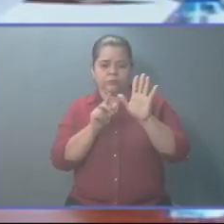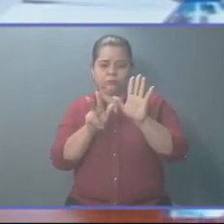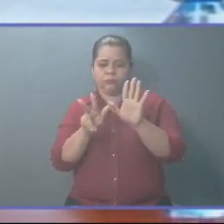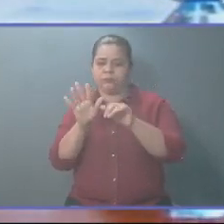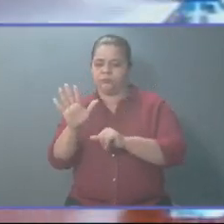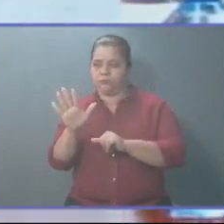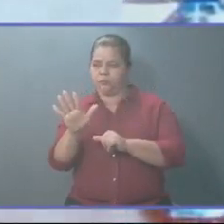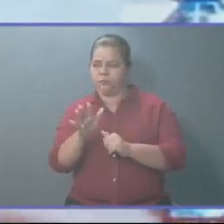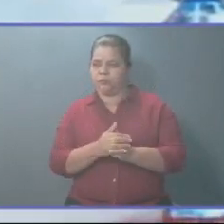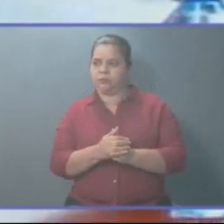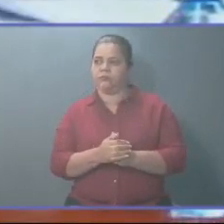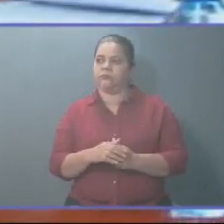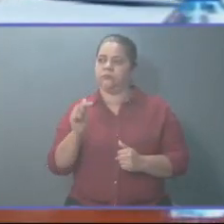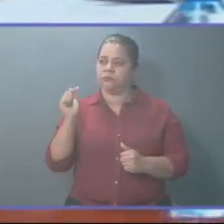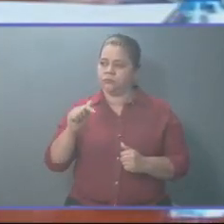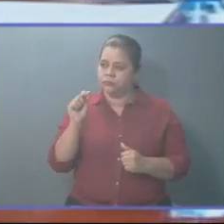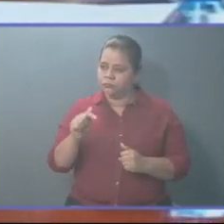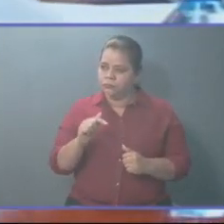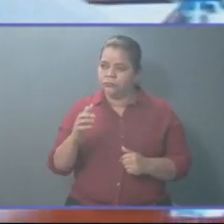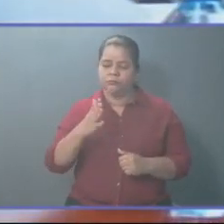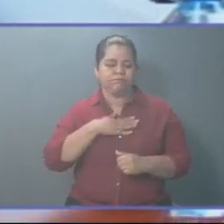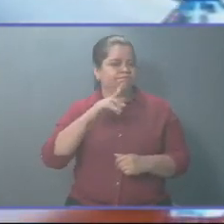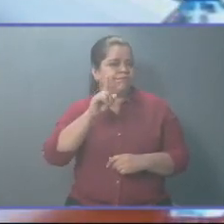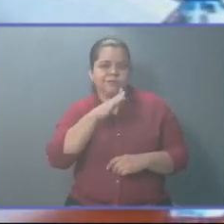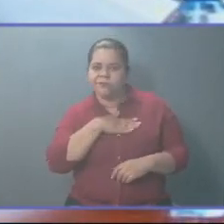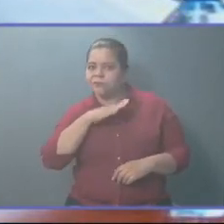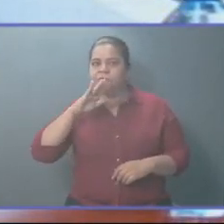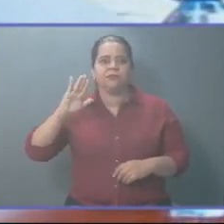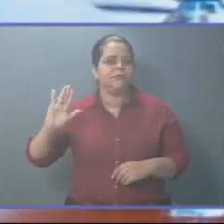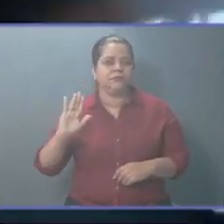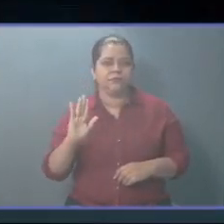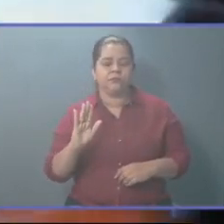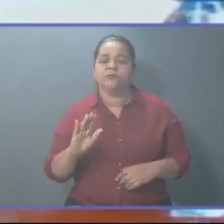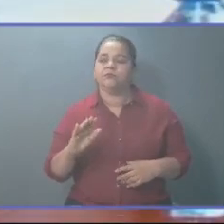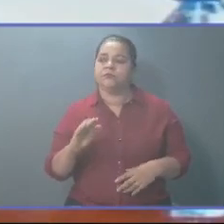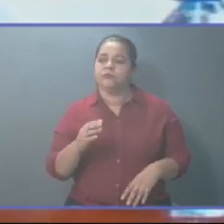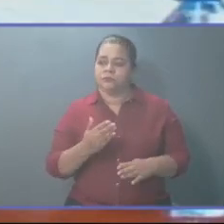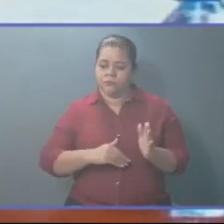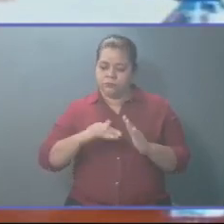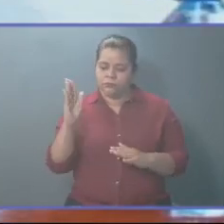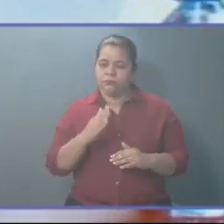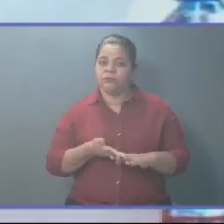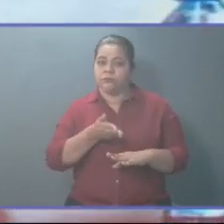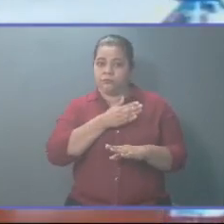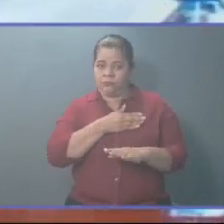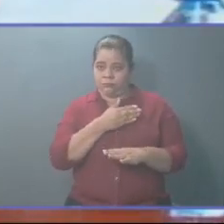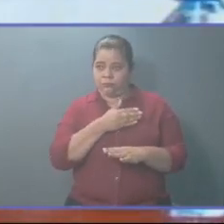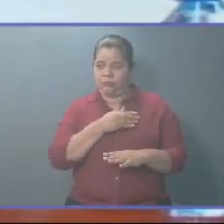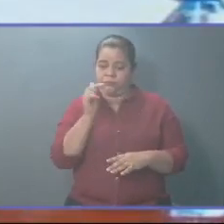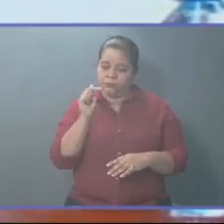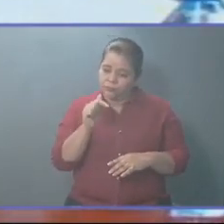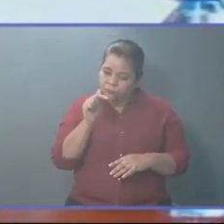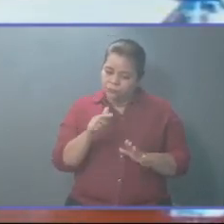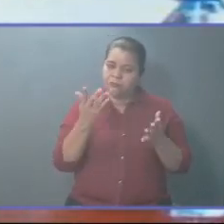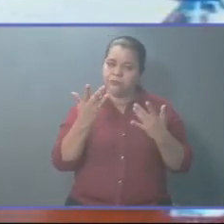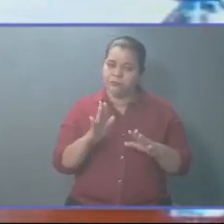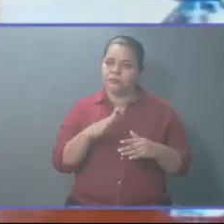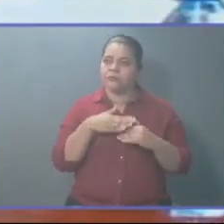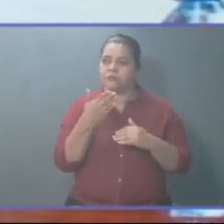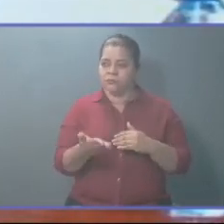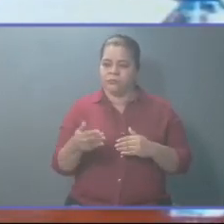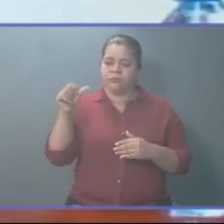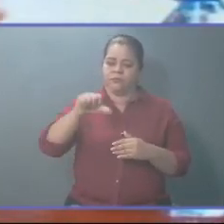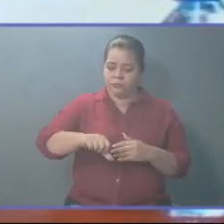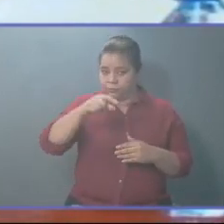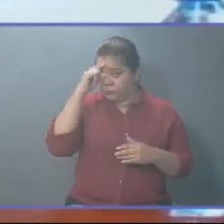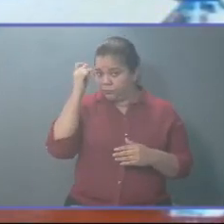685. En ese sentido, yo no puedo comprometer más de lo que me encomendaron, porque desde ahí ya estaría haciendo un mal trabajo